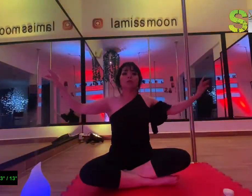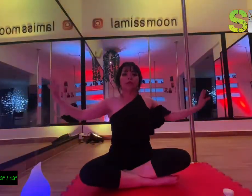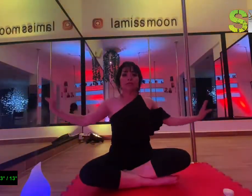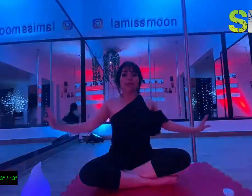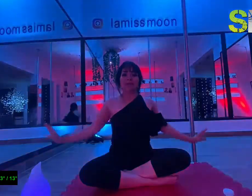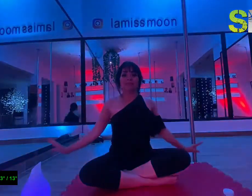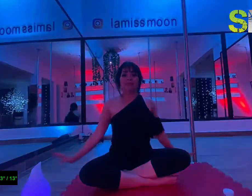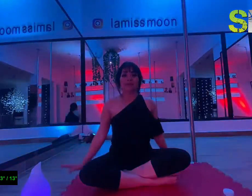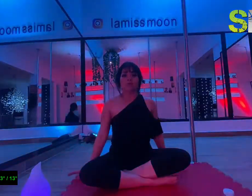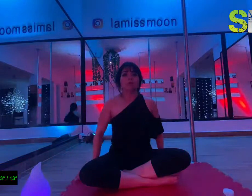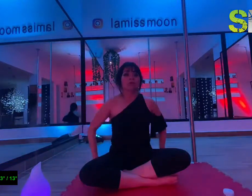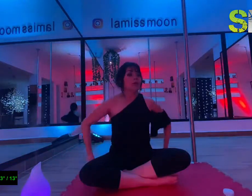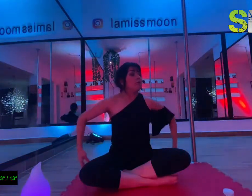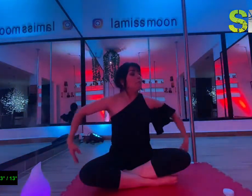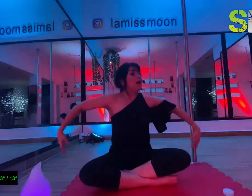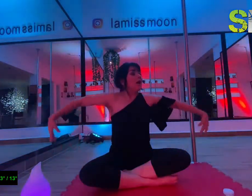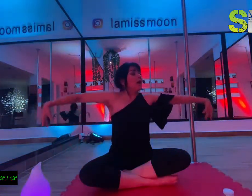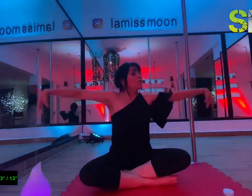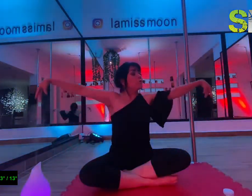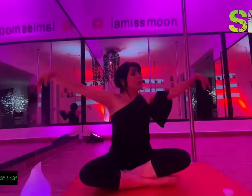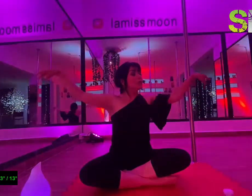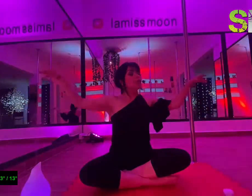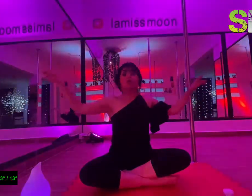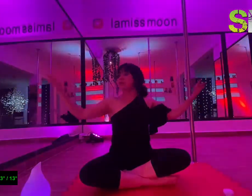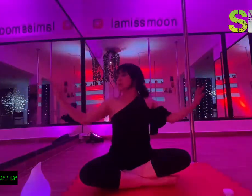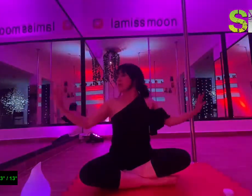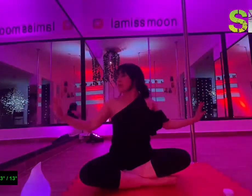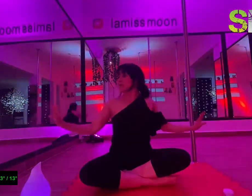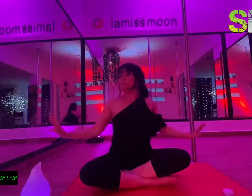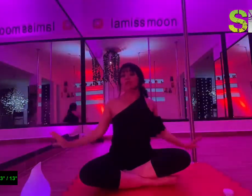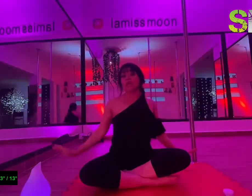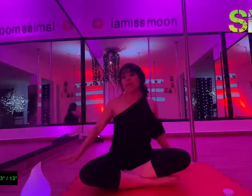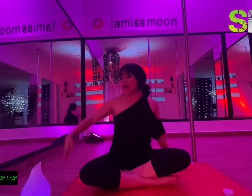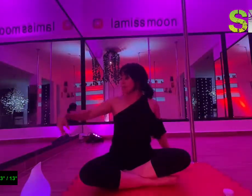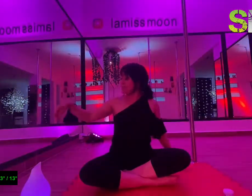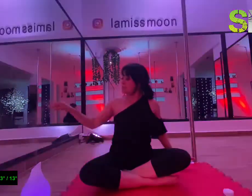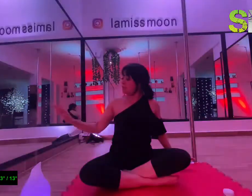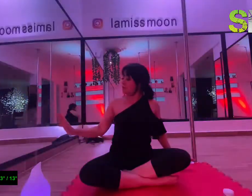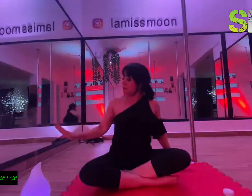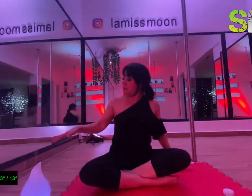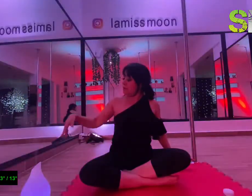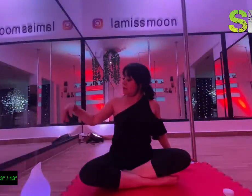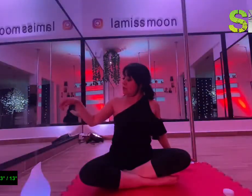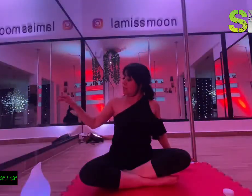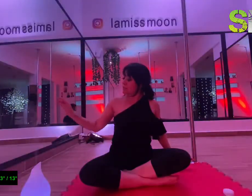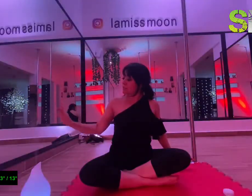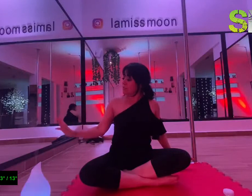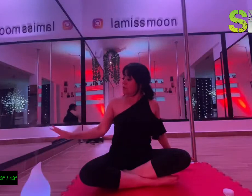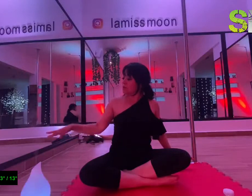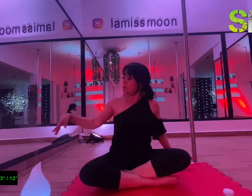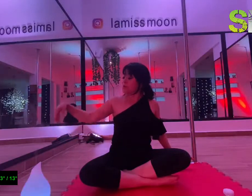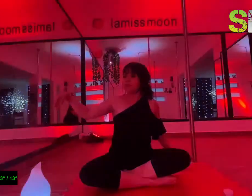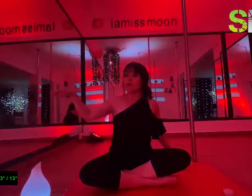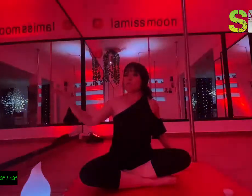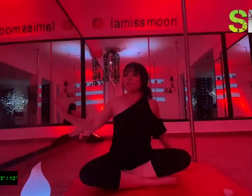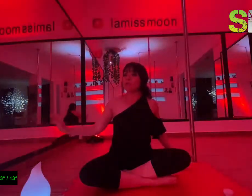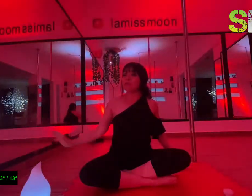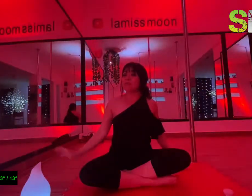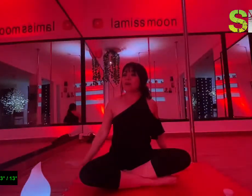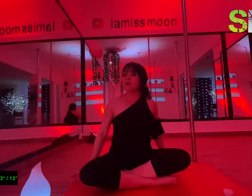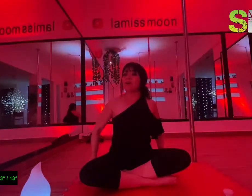el pecho, estirando, baja, subiendo y la muñeca, si se fijan en mi muñeca, se tiene que